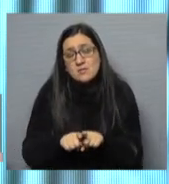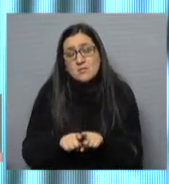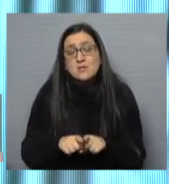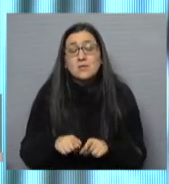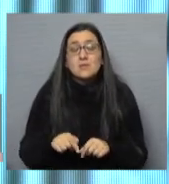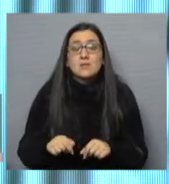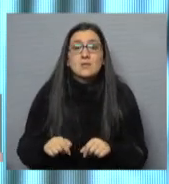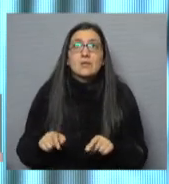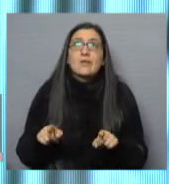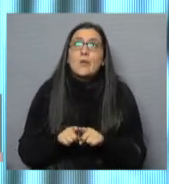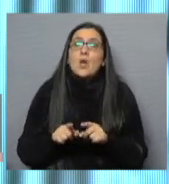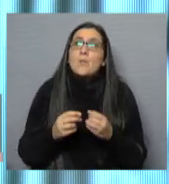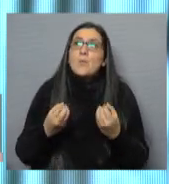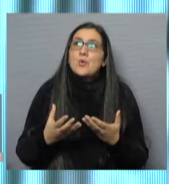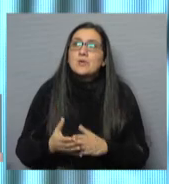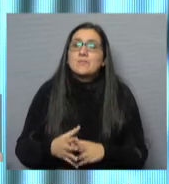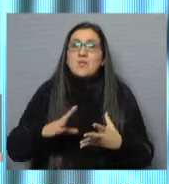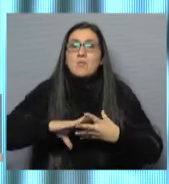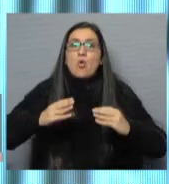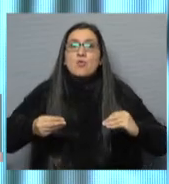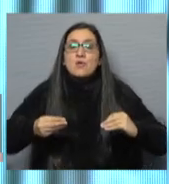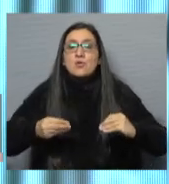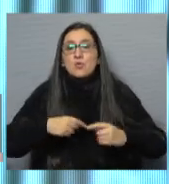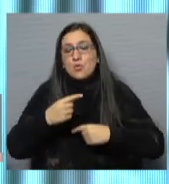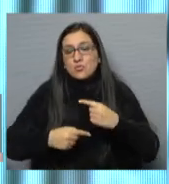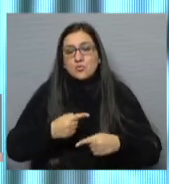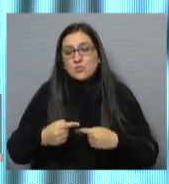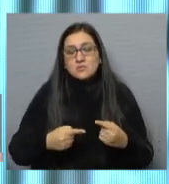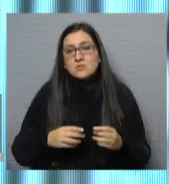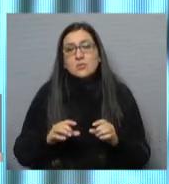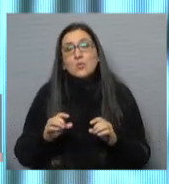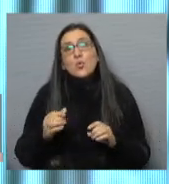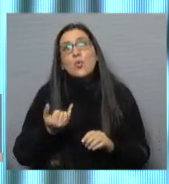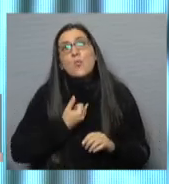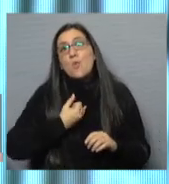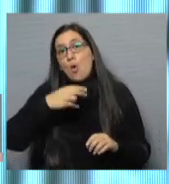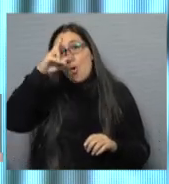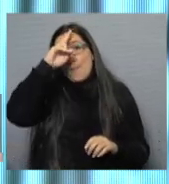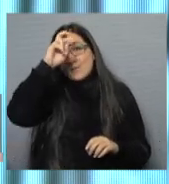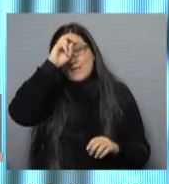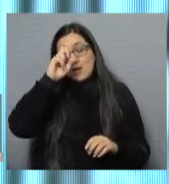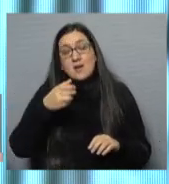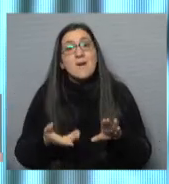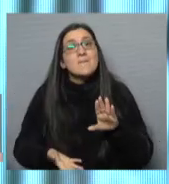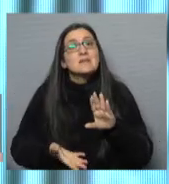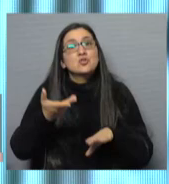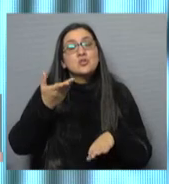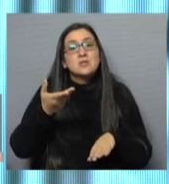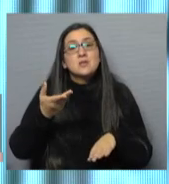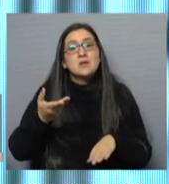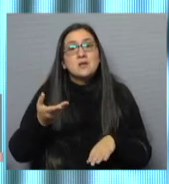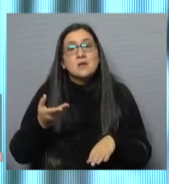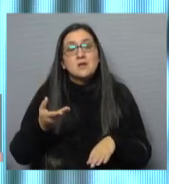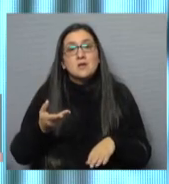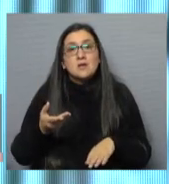Igual en el sentido de que el modelo sigue siendo hospitalocéntrico, es decir, la mayoría de los recursos en salud